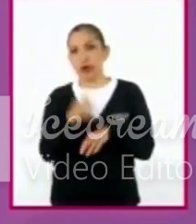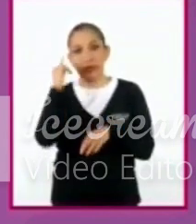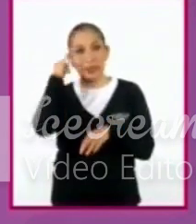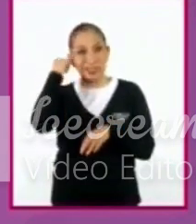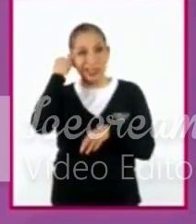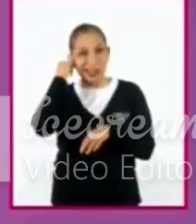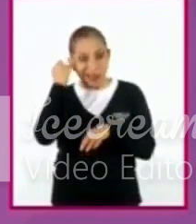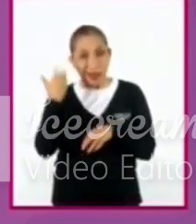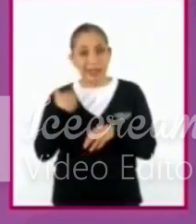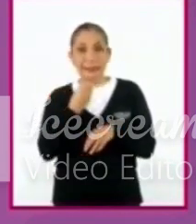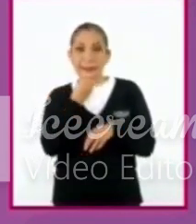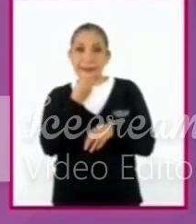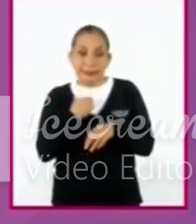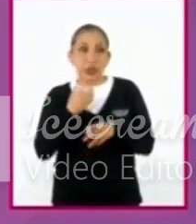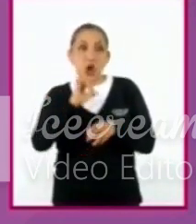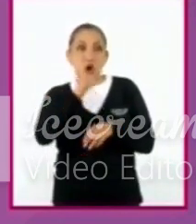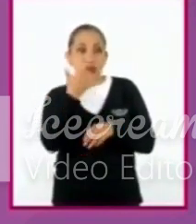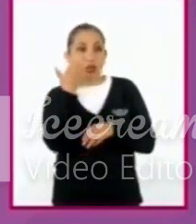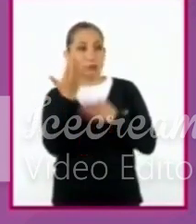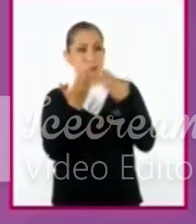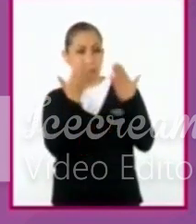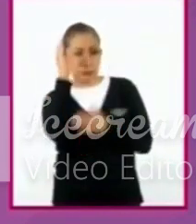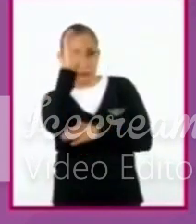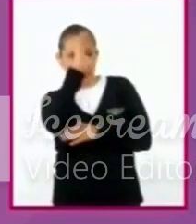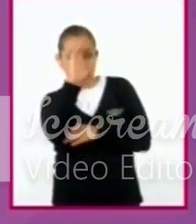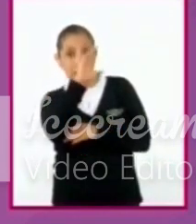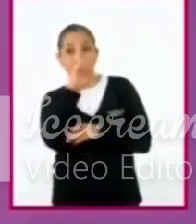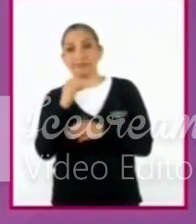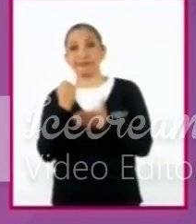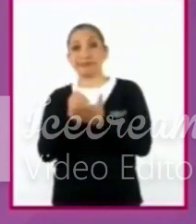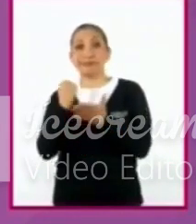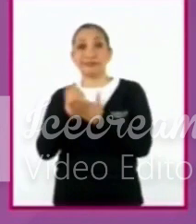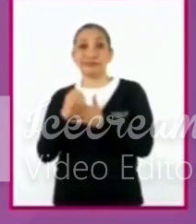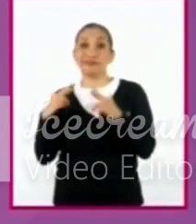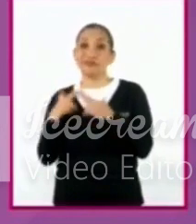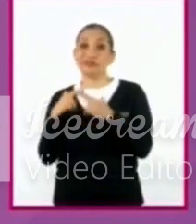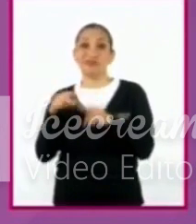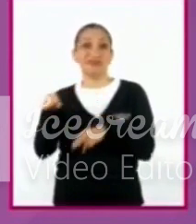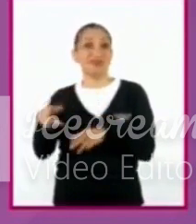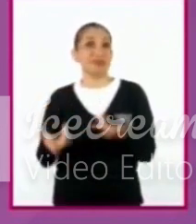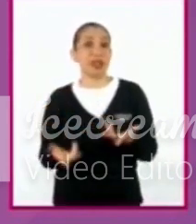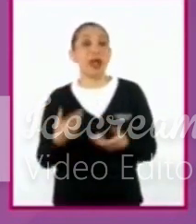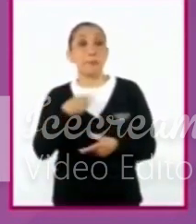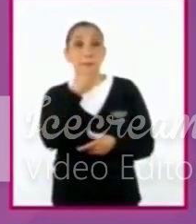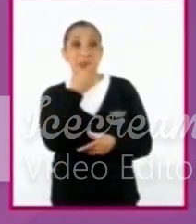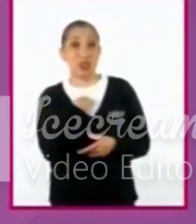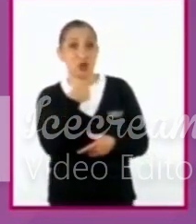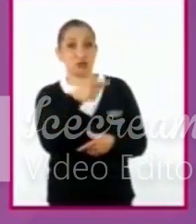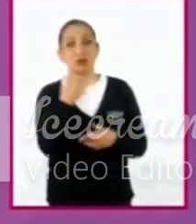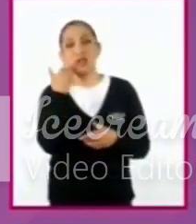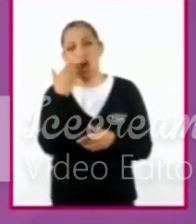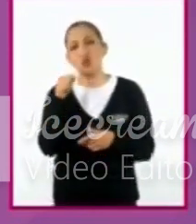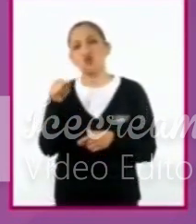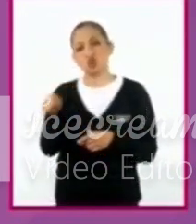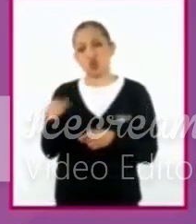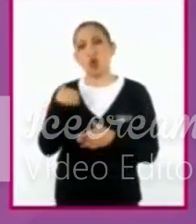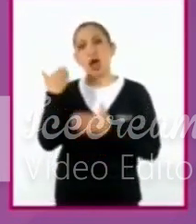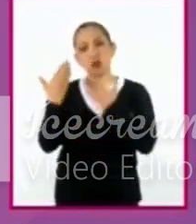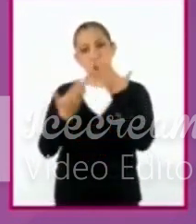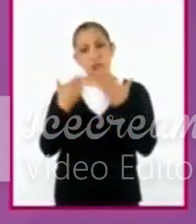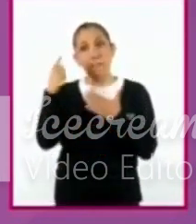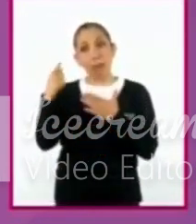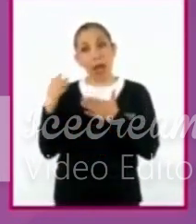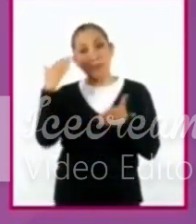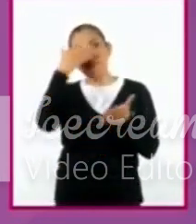indígena adoptar otra carrera científica que no fuera la eclesiástica. Me indicaban sus deseos que yo estudiese